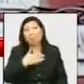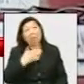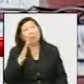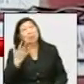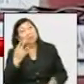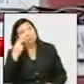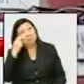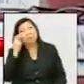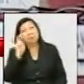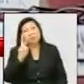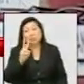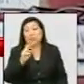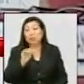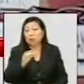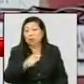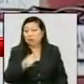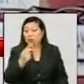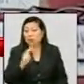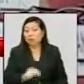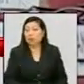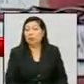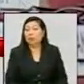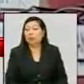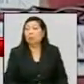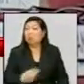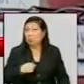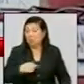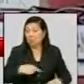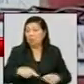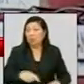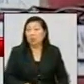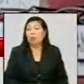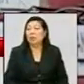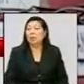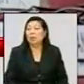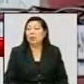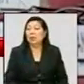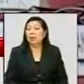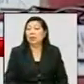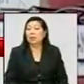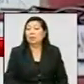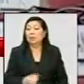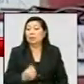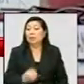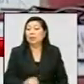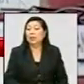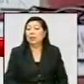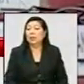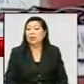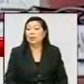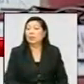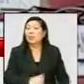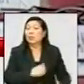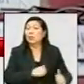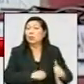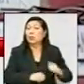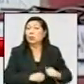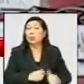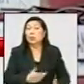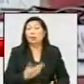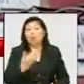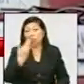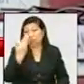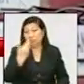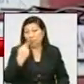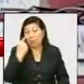al extremo que si ustedes me ven desplazarme, no se van a dar cuenta inmediatamente que padezco una